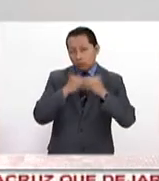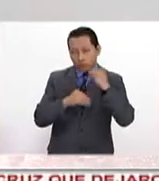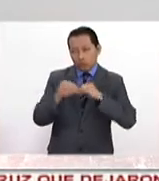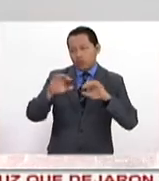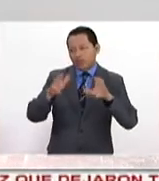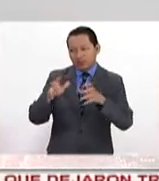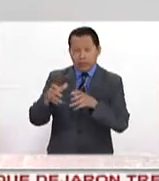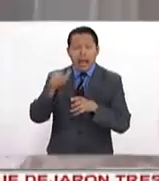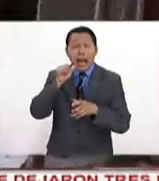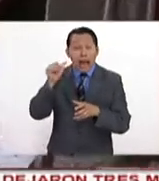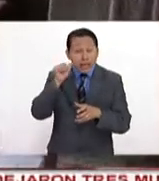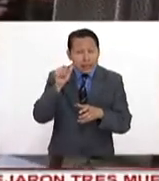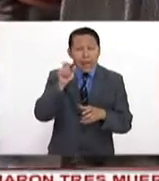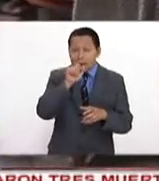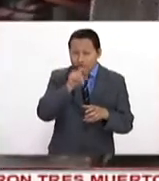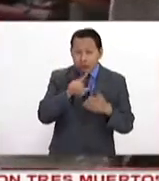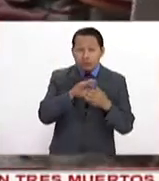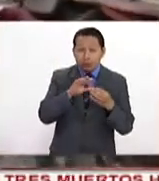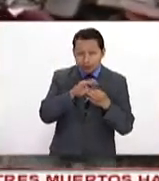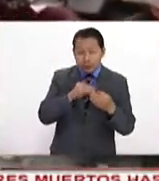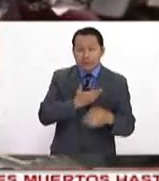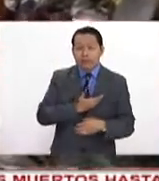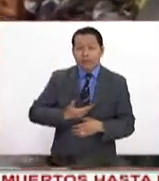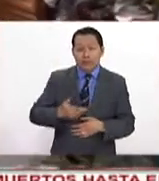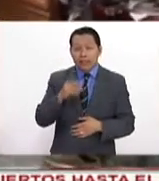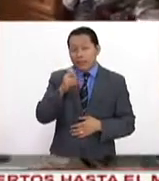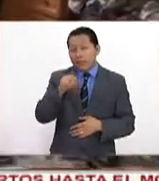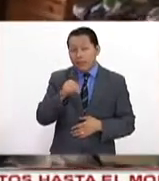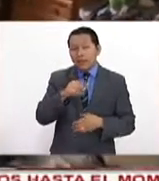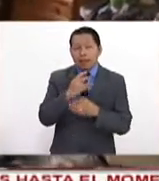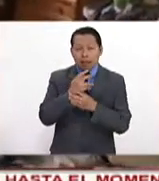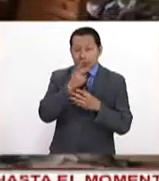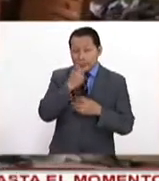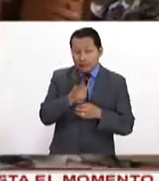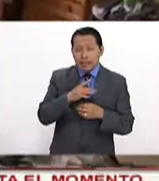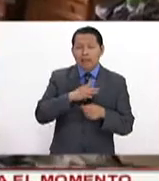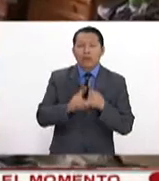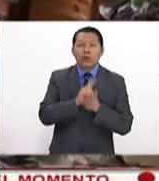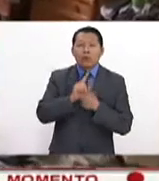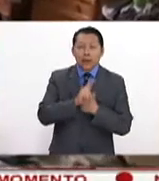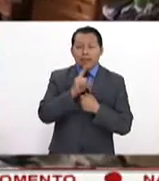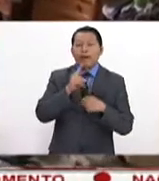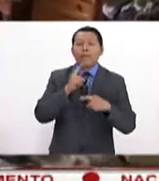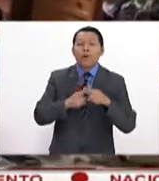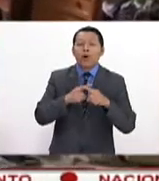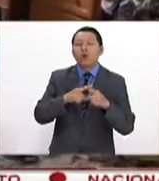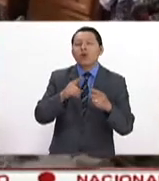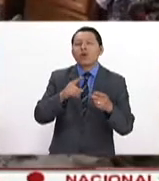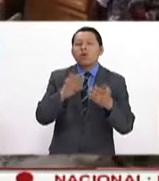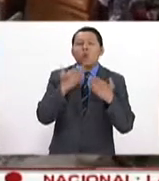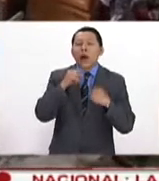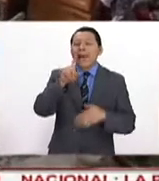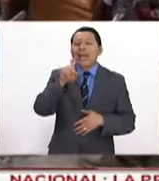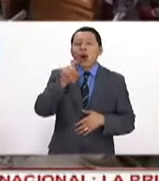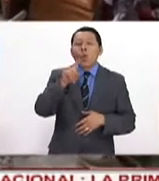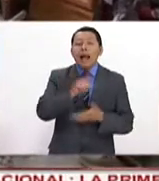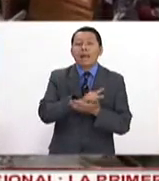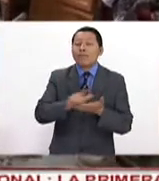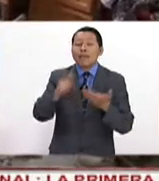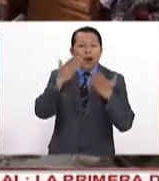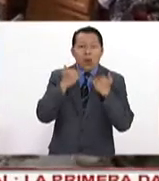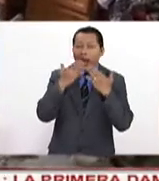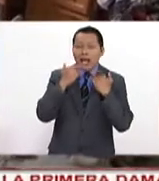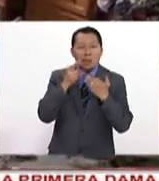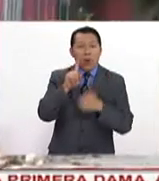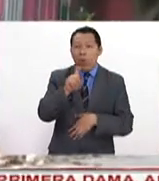zonas. Ayer justamente lo mencionaba el presidente de la República, hubieron afectaciones en cuanto al suministro de agua potable, sin embargo, esto ya